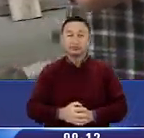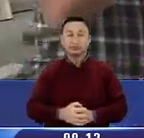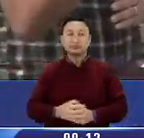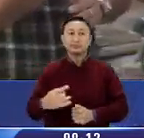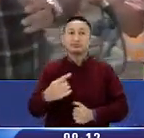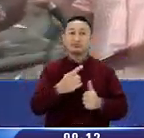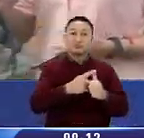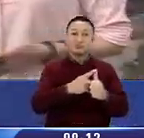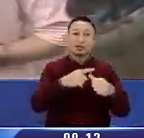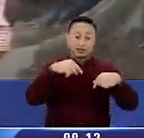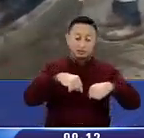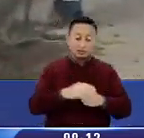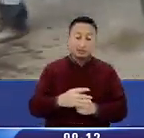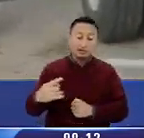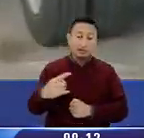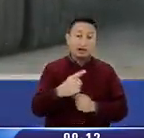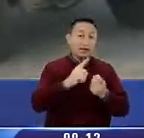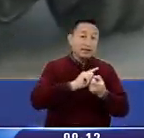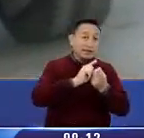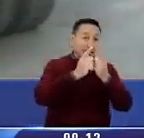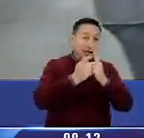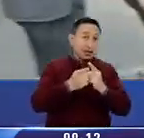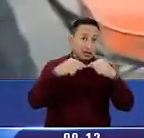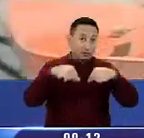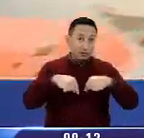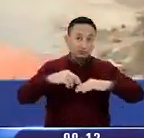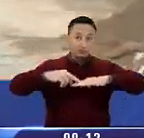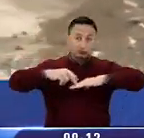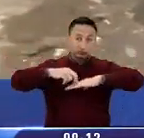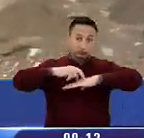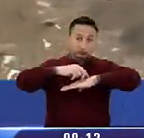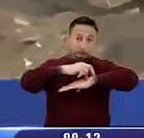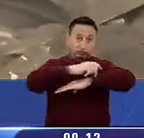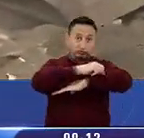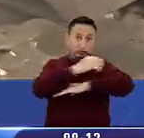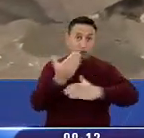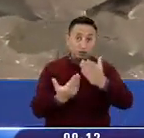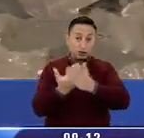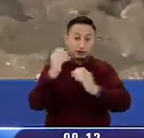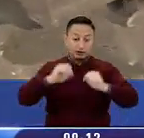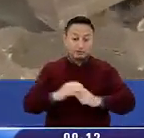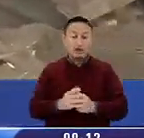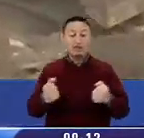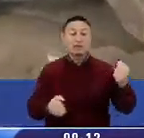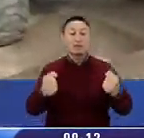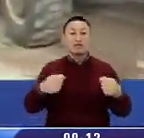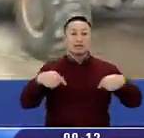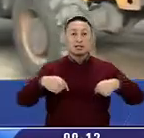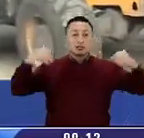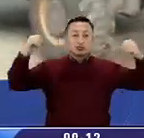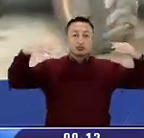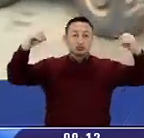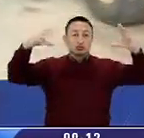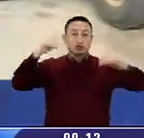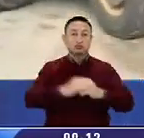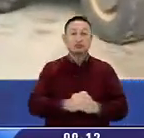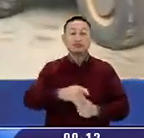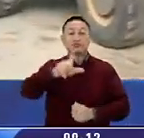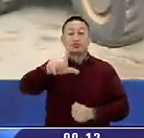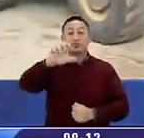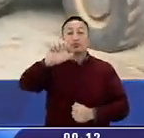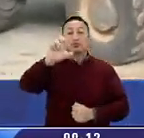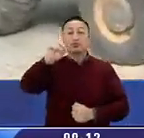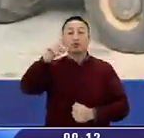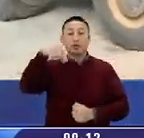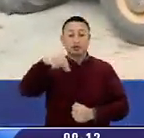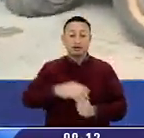del readoquinamiento, la readecuación de la vía para la parte peatonal, además para la parte vehicular, la iluminación LED, como bien lo dijo. Además, en esta parte vamos